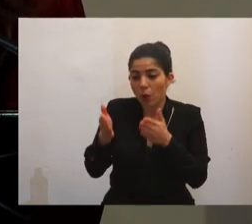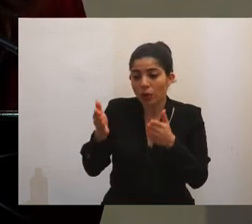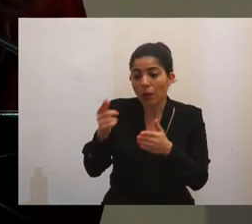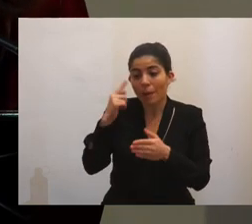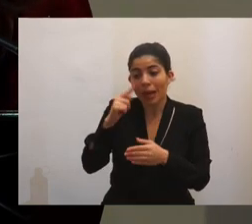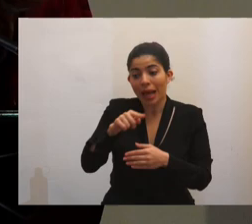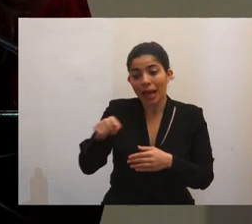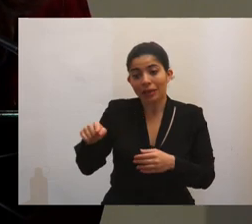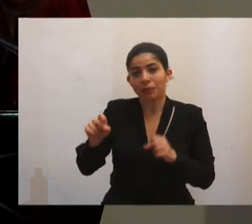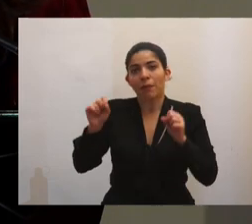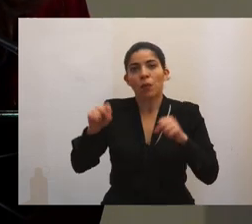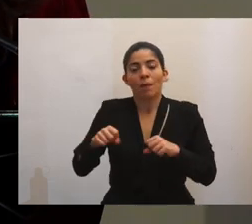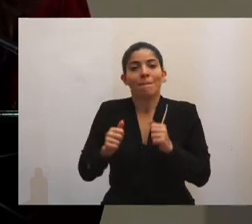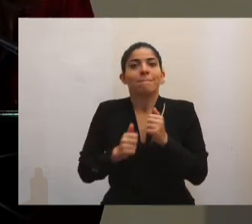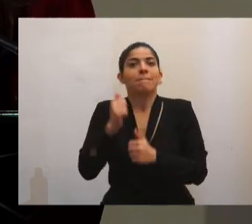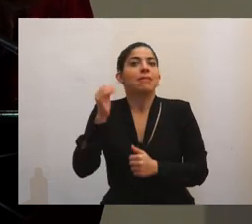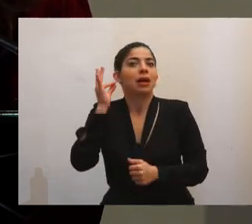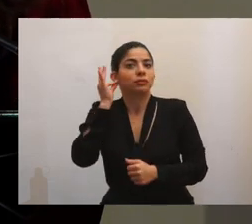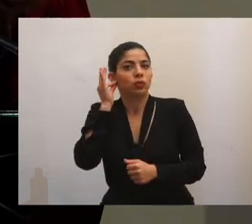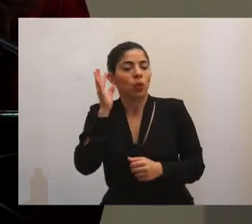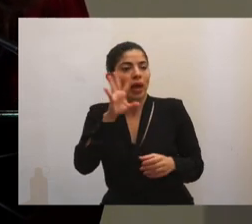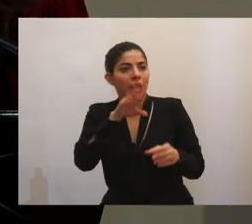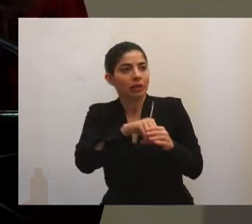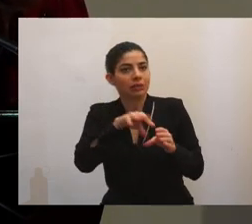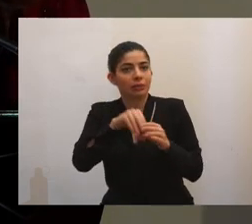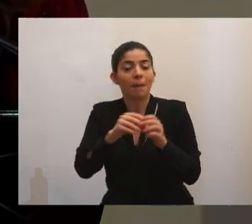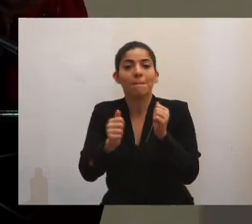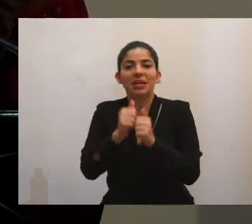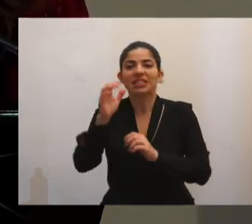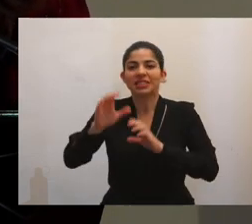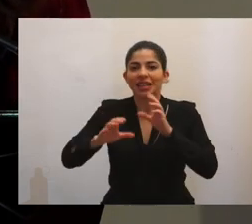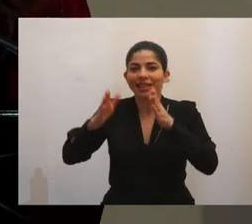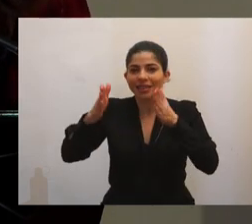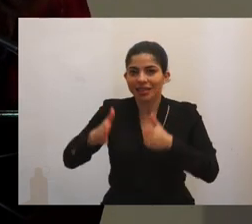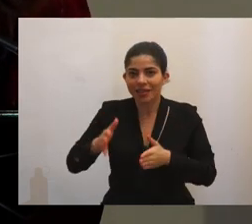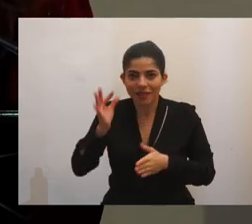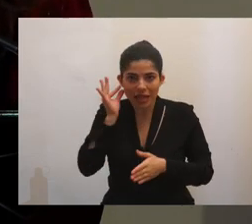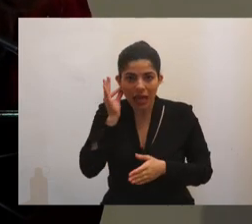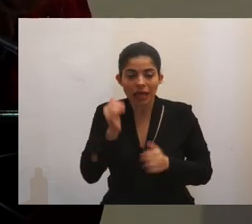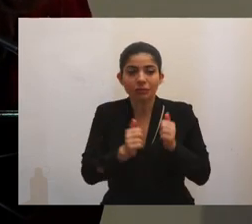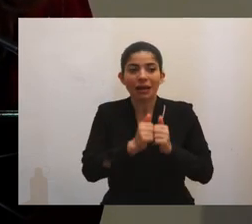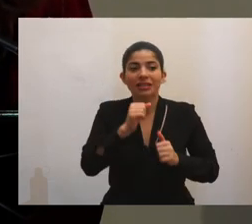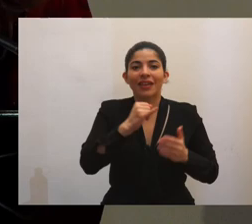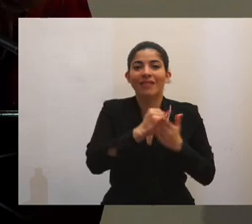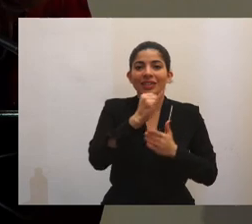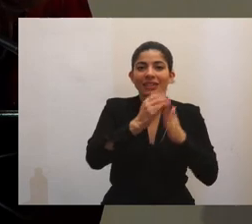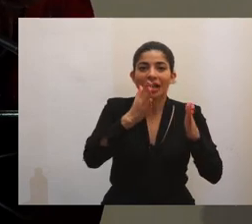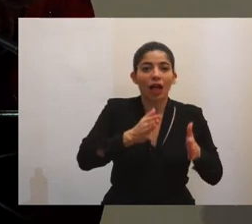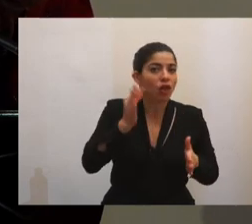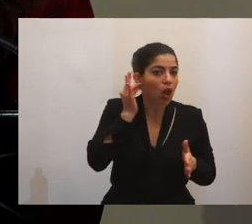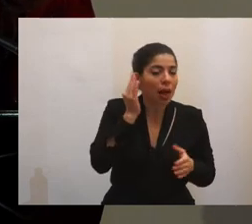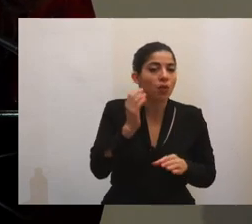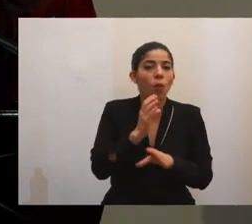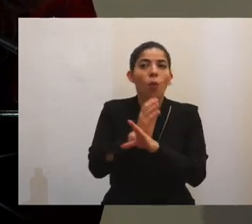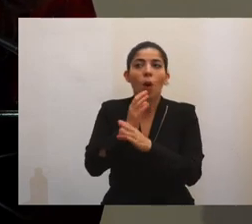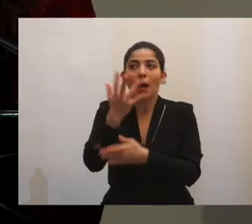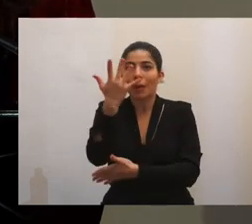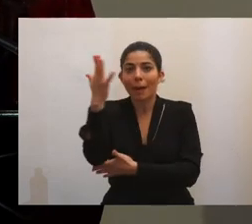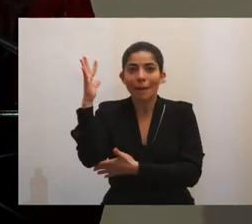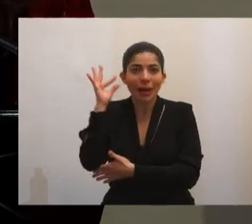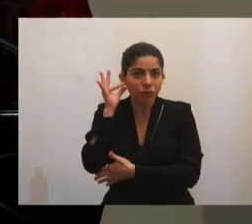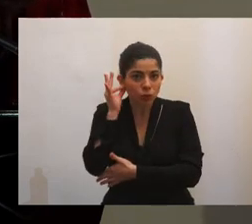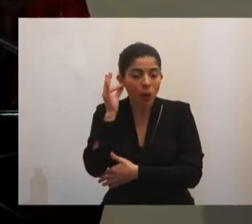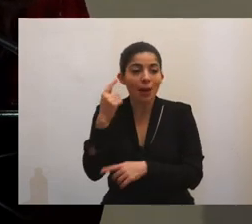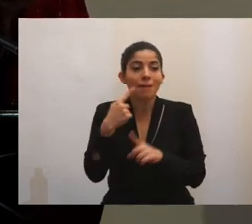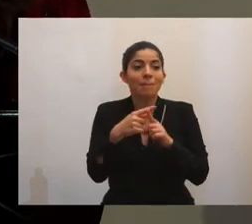vez tengamos más mujeres, más científicas, más investigadoras, más guardaparques, más oportunidades